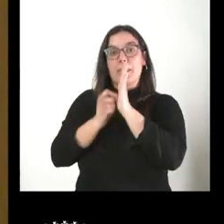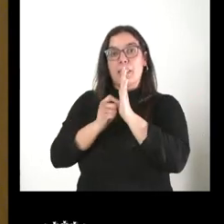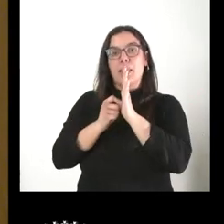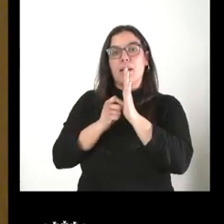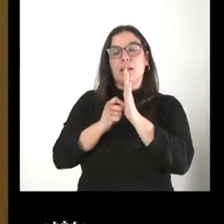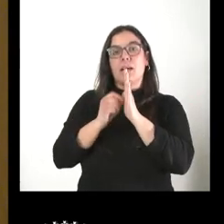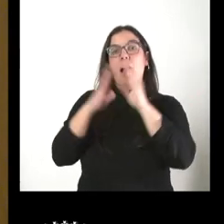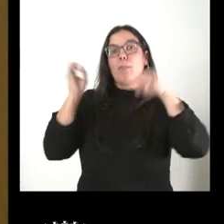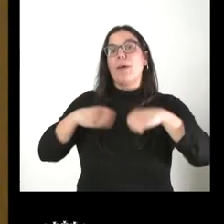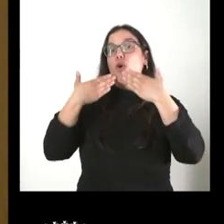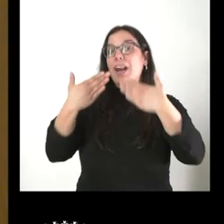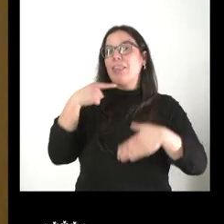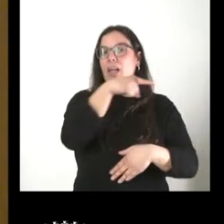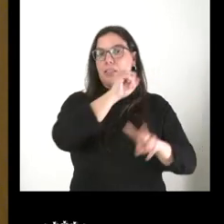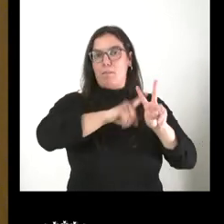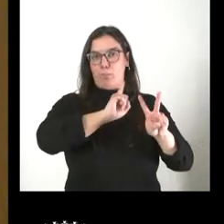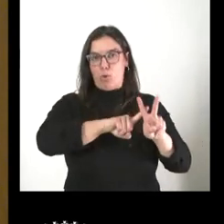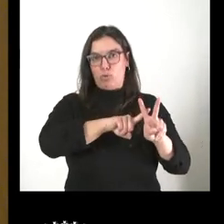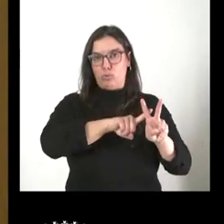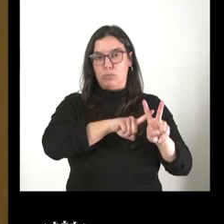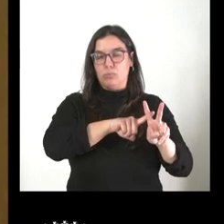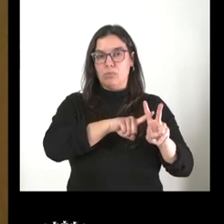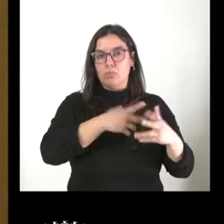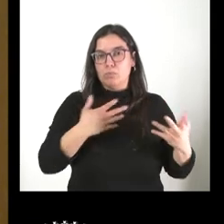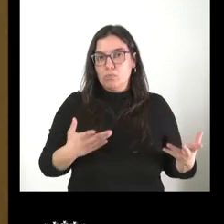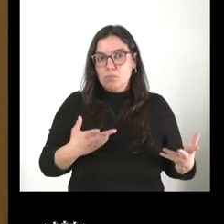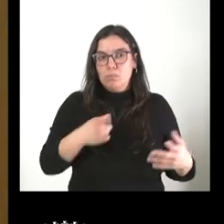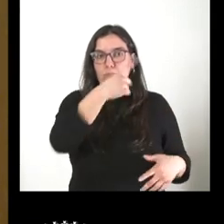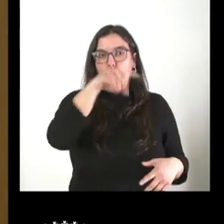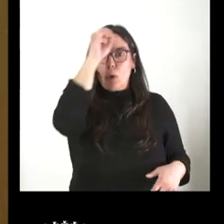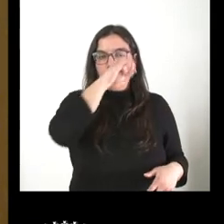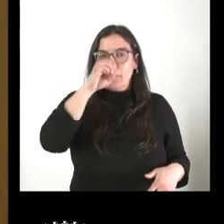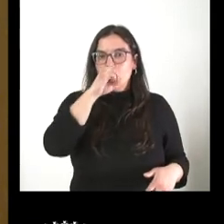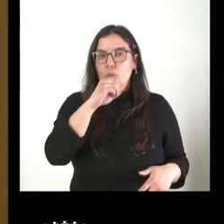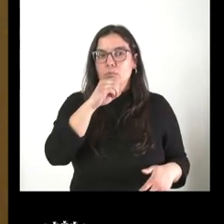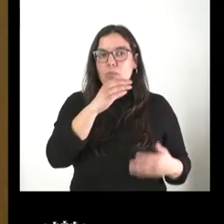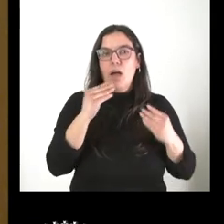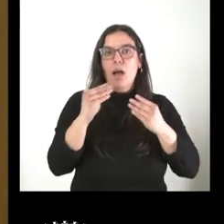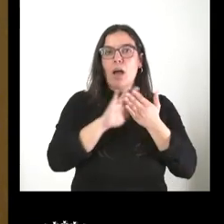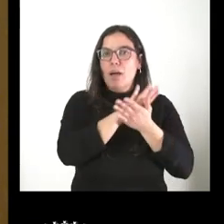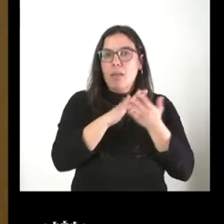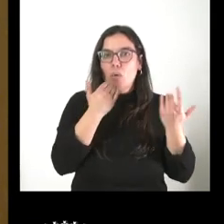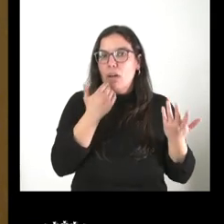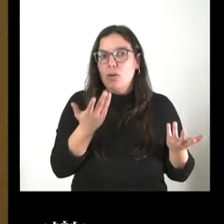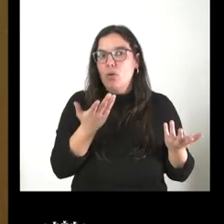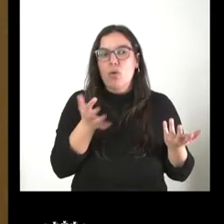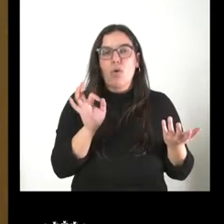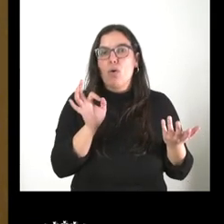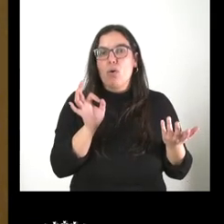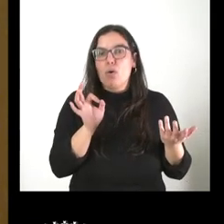gracias a vox no sé eso cómo lo ven si lo han analizado Y si de alguna manera